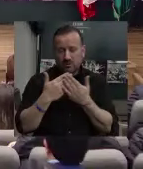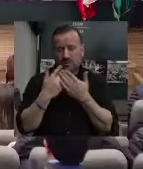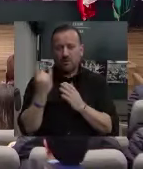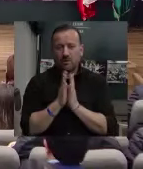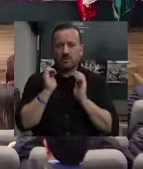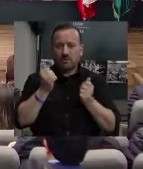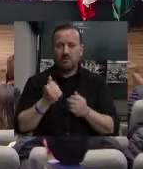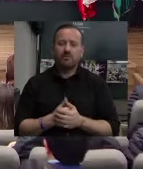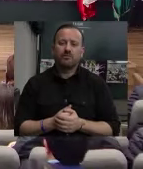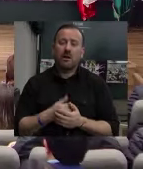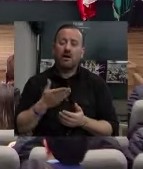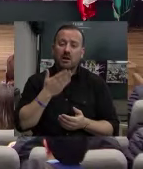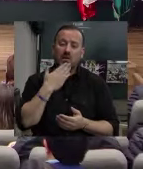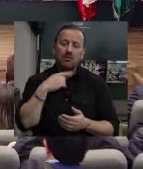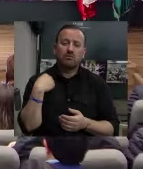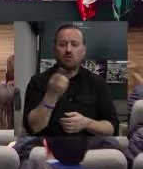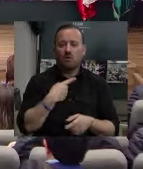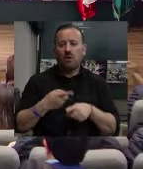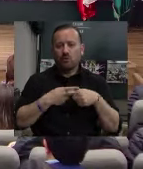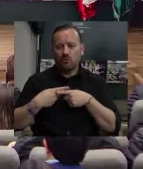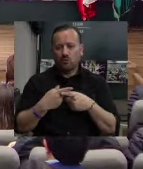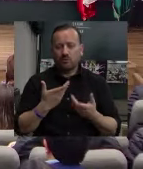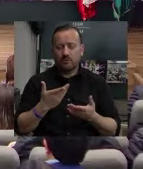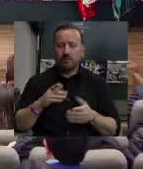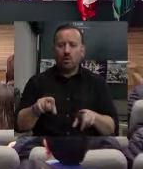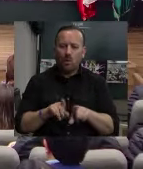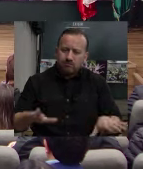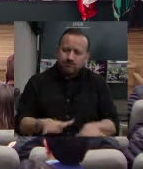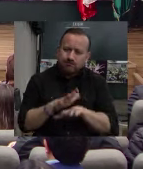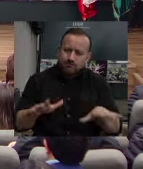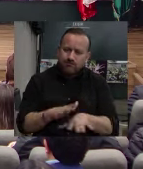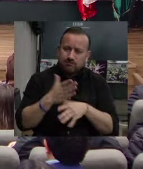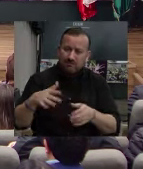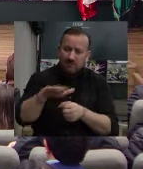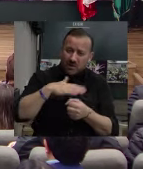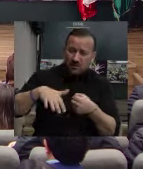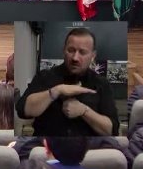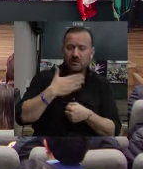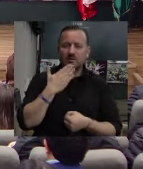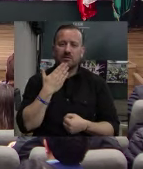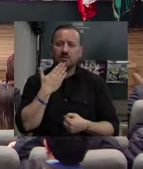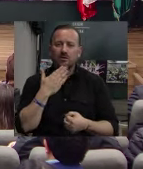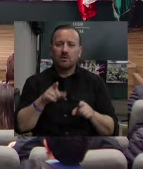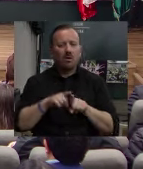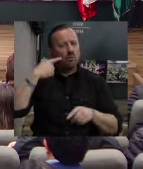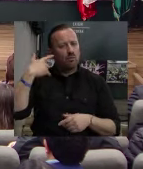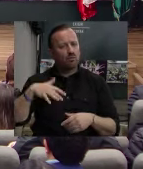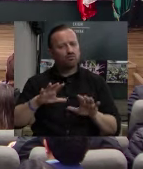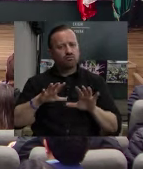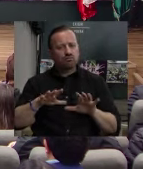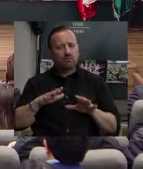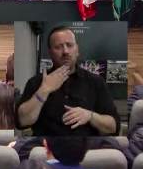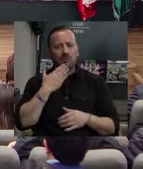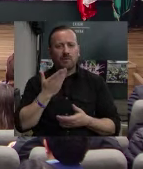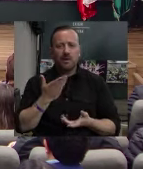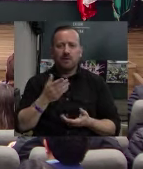de El aporte a la sociedad el emprendimiento en tanto en este contexto esto también cobra una una importancia vital nosotros